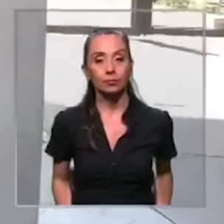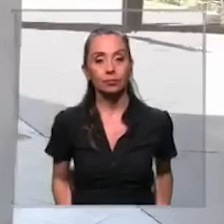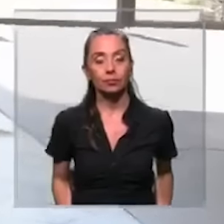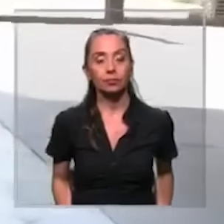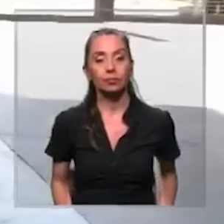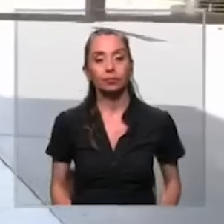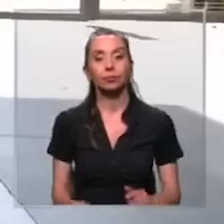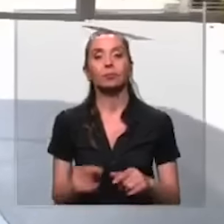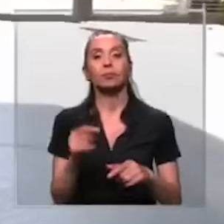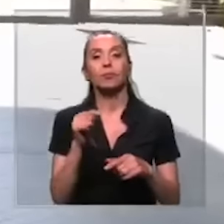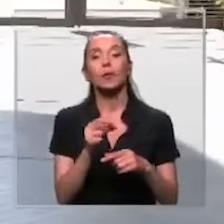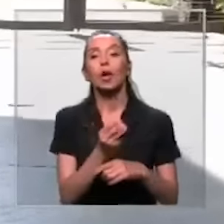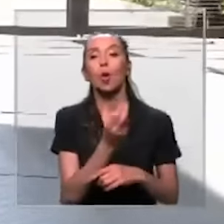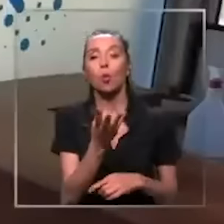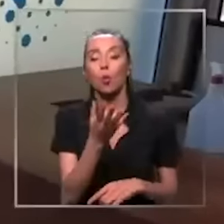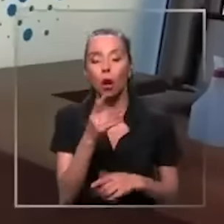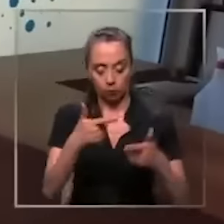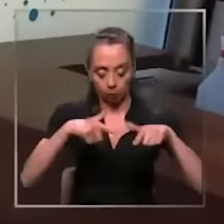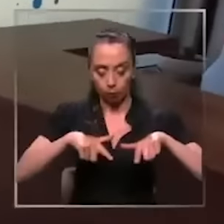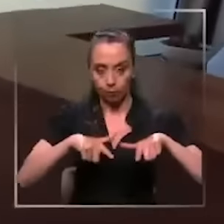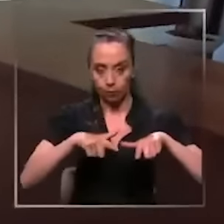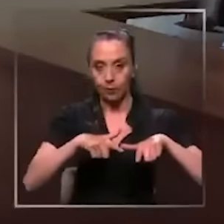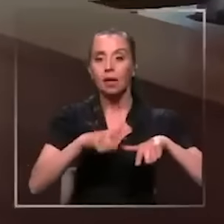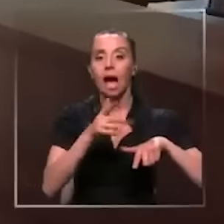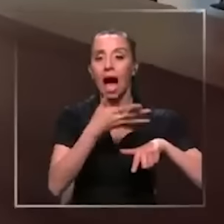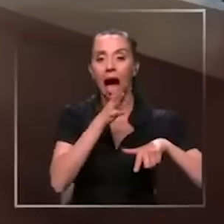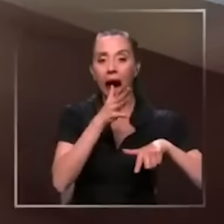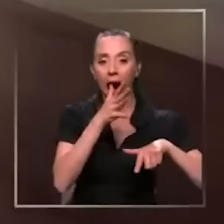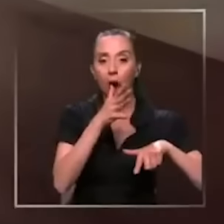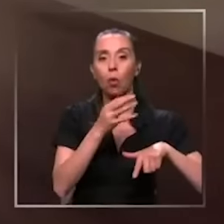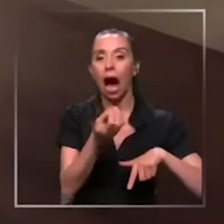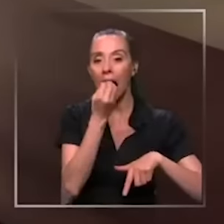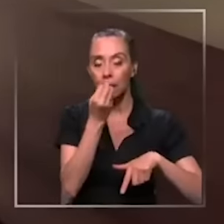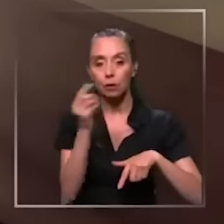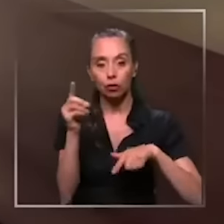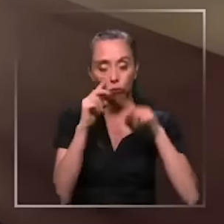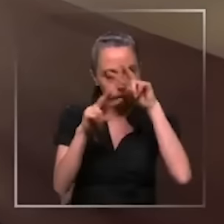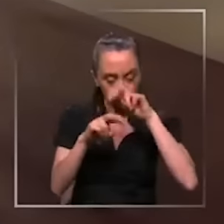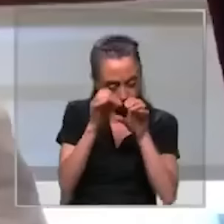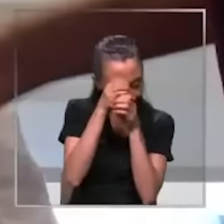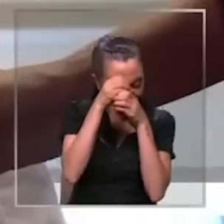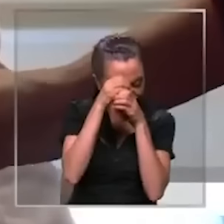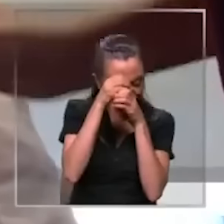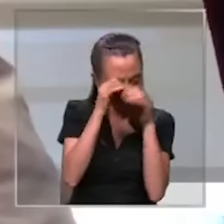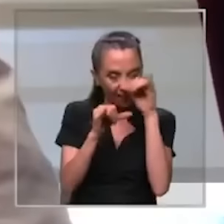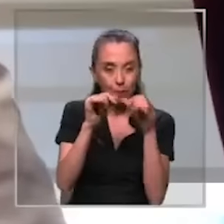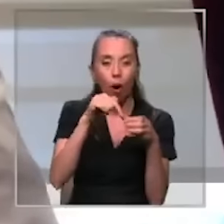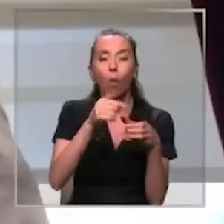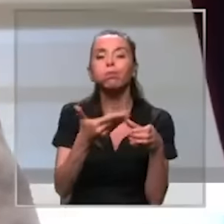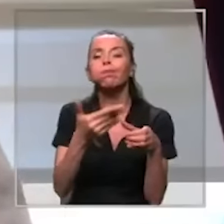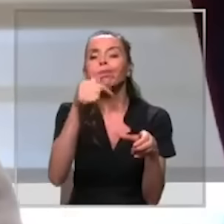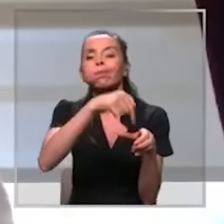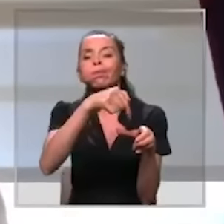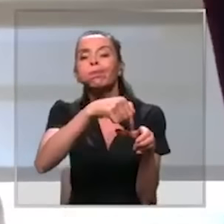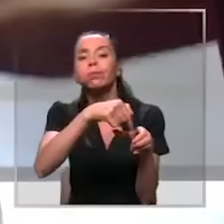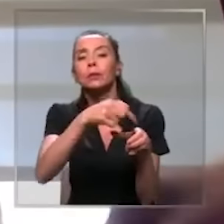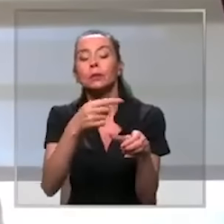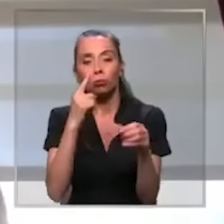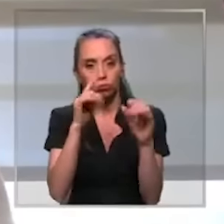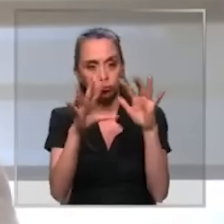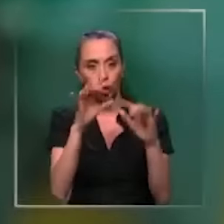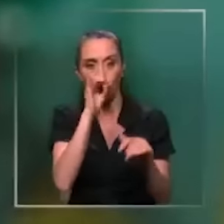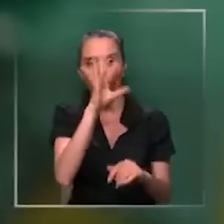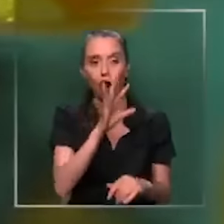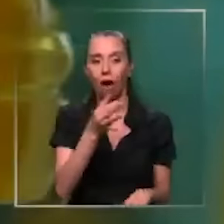La unidad de aguas y alimentos de DICTUC será la que nos ayude con el análisis químico de estas bebidas. ¿Qué hay detrás de estos